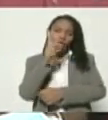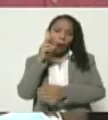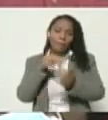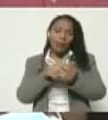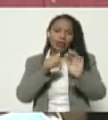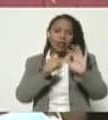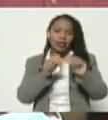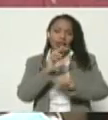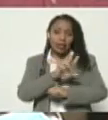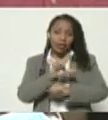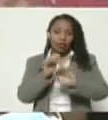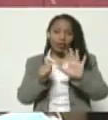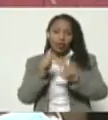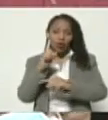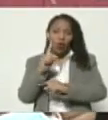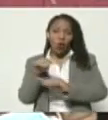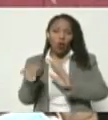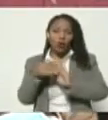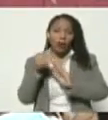2.361 contra